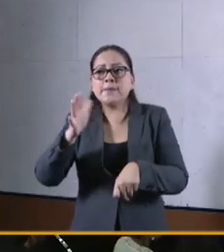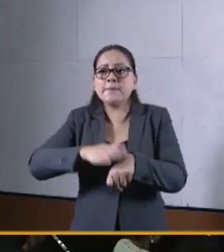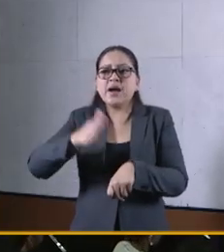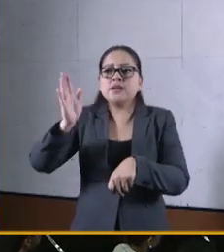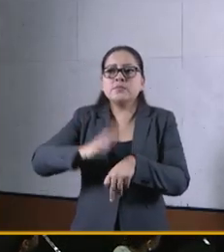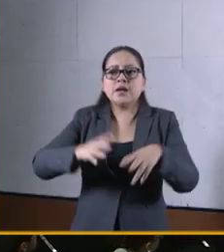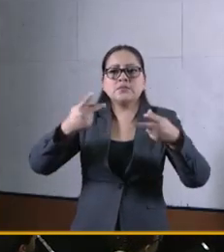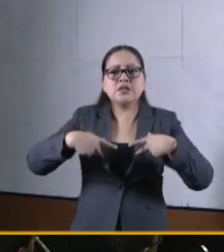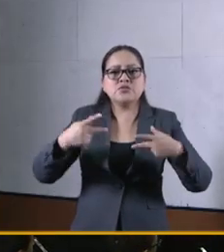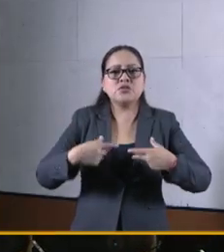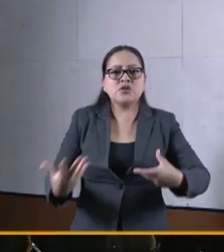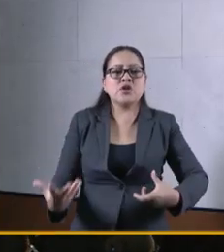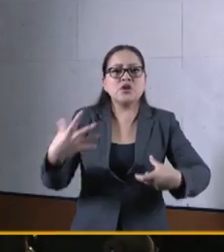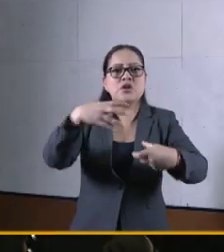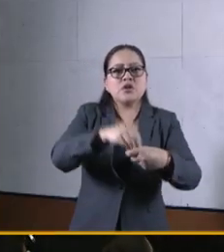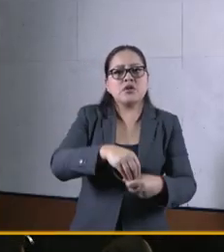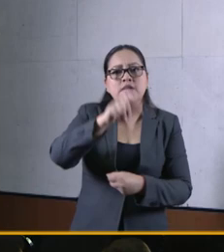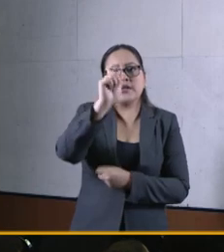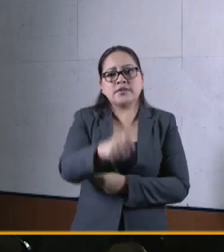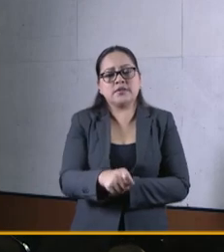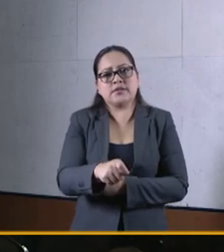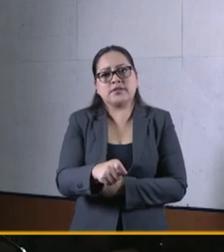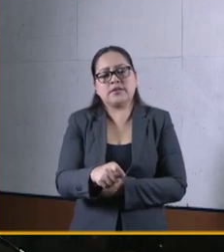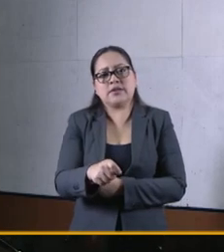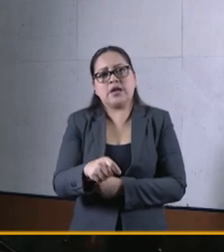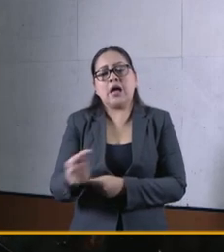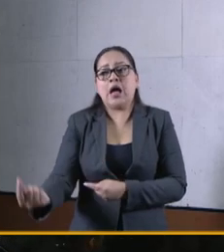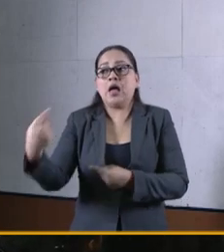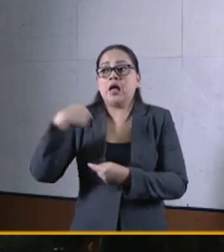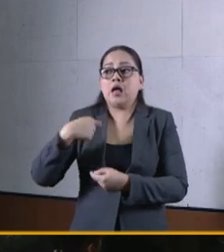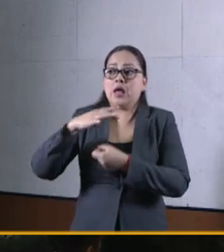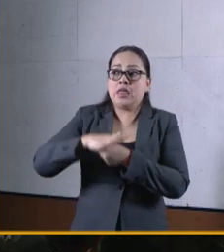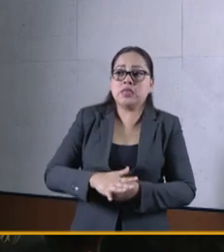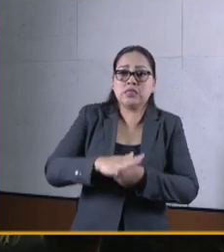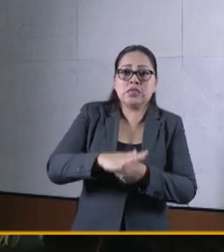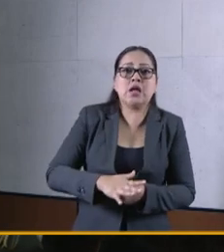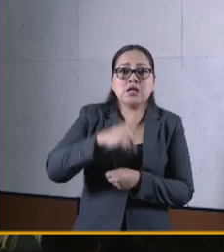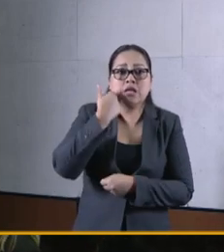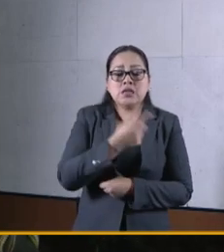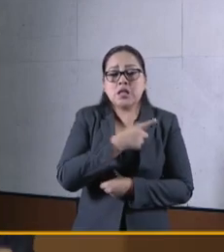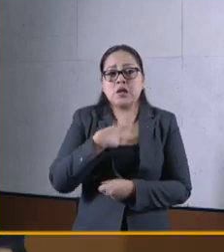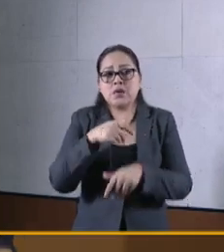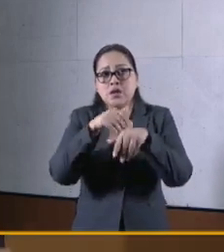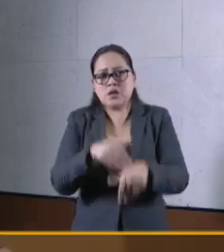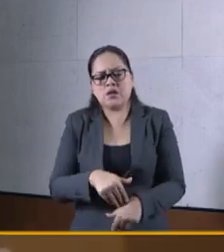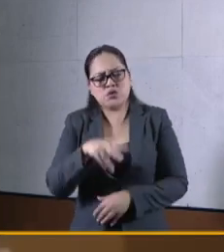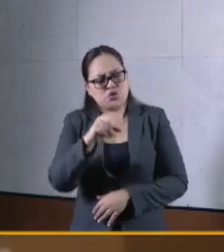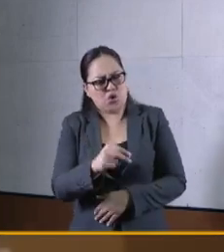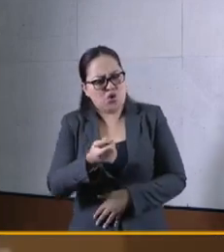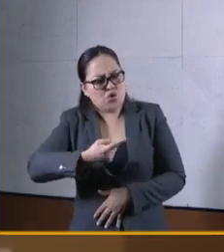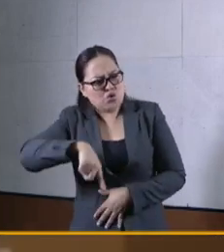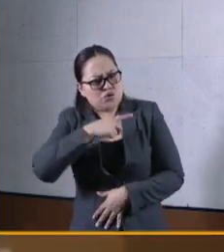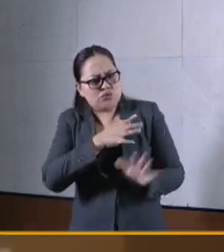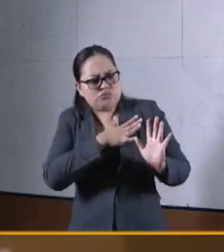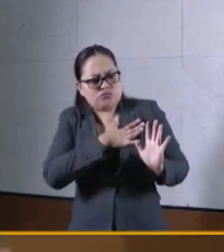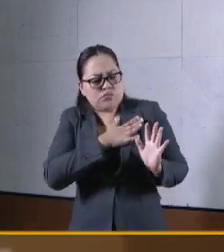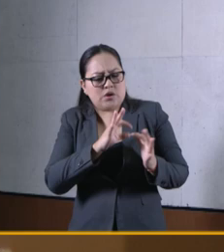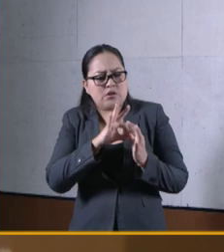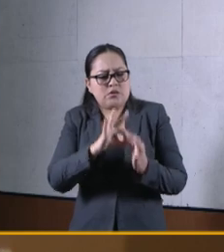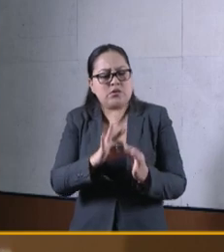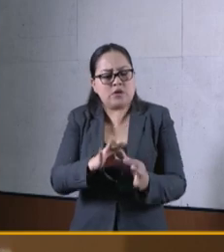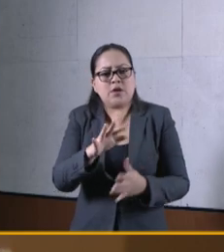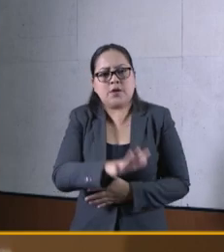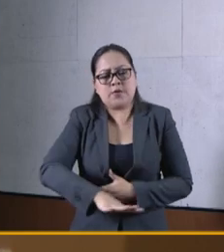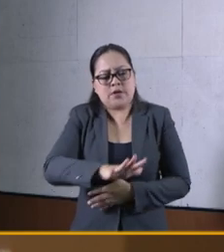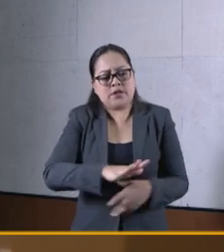no es la resultante de presiones externas sino un compromiso con la sociedad que nos da origen y que